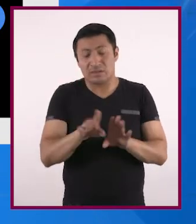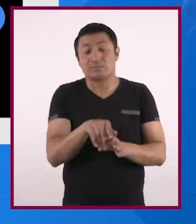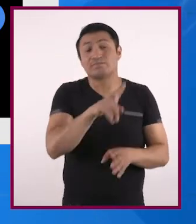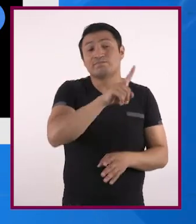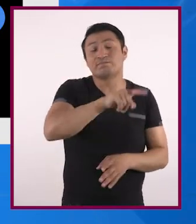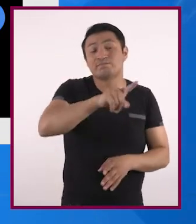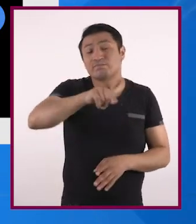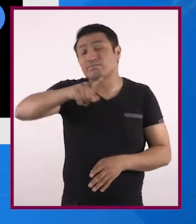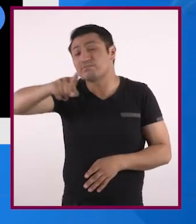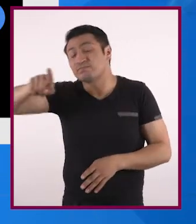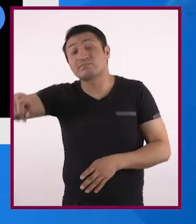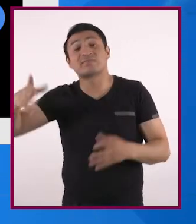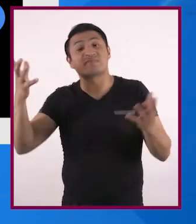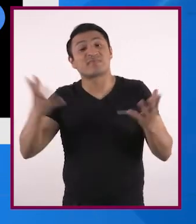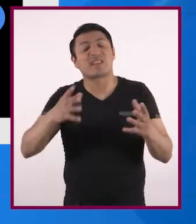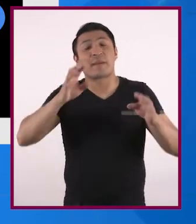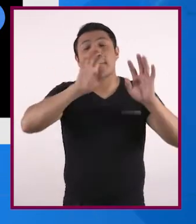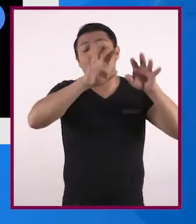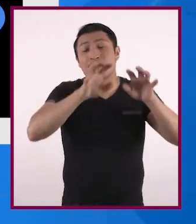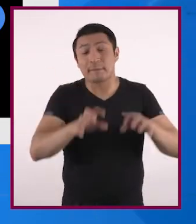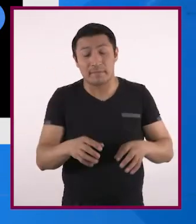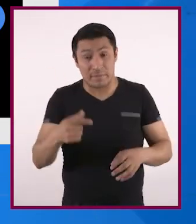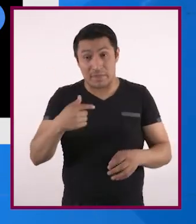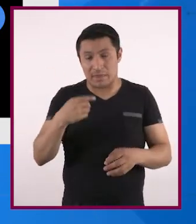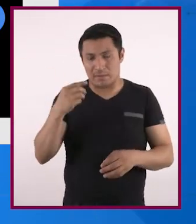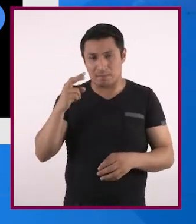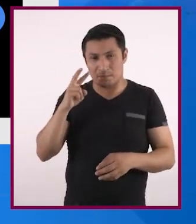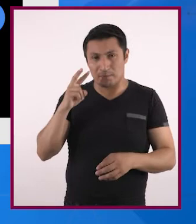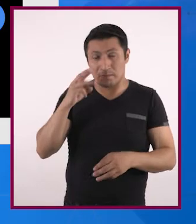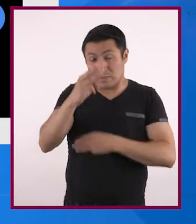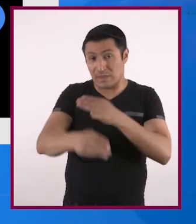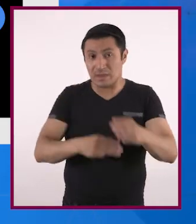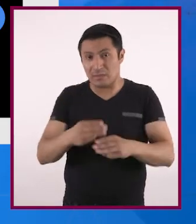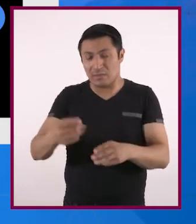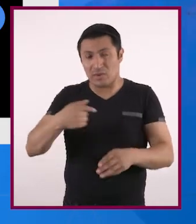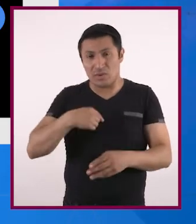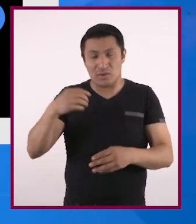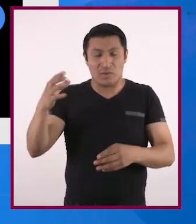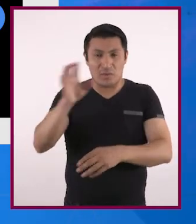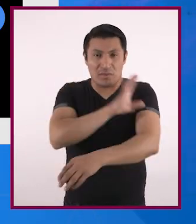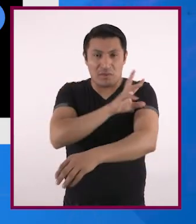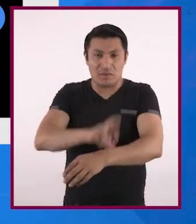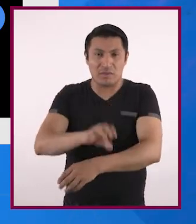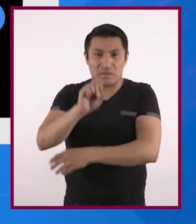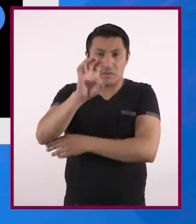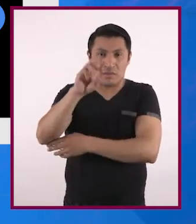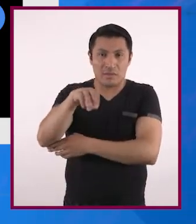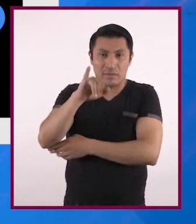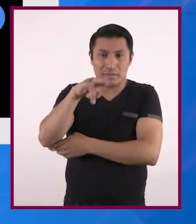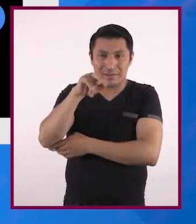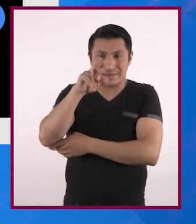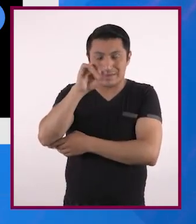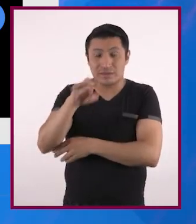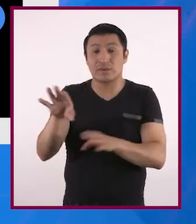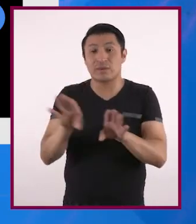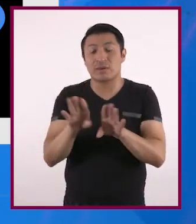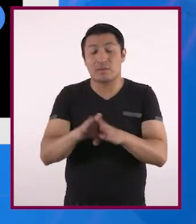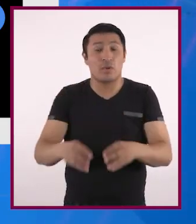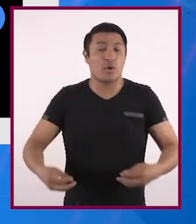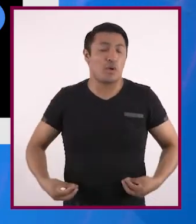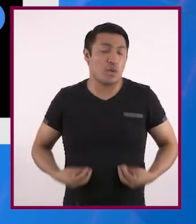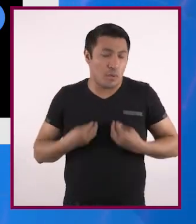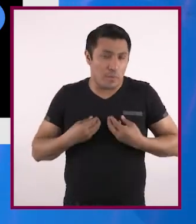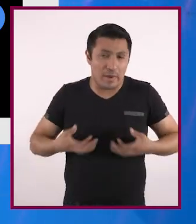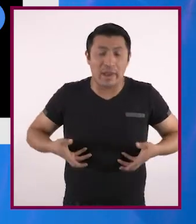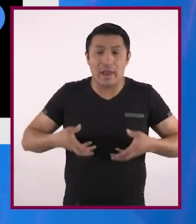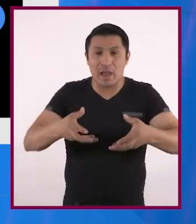y hacer conteos. En el mundo yo coordino un seminario que se llama de investigación acción sobre la vida en situación de calle en